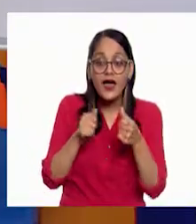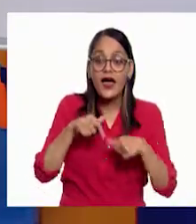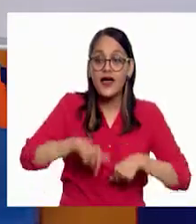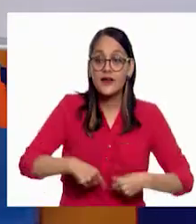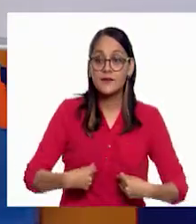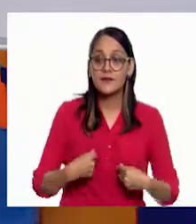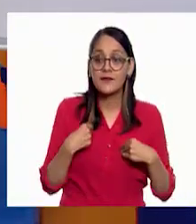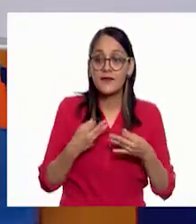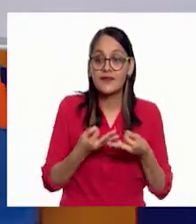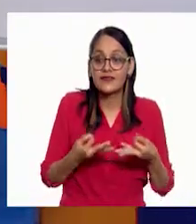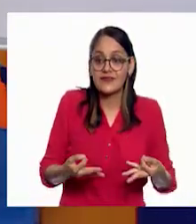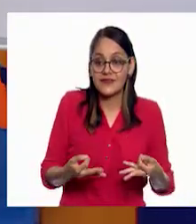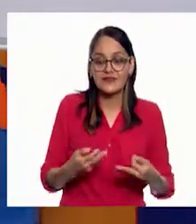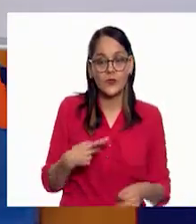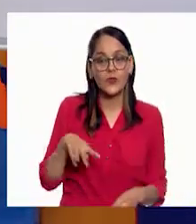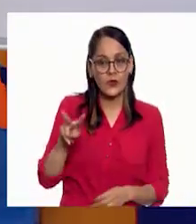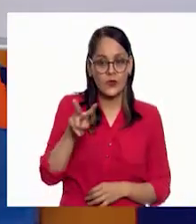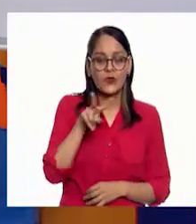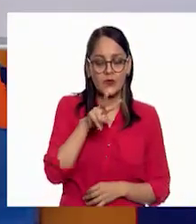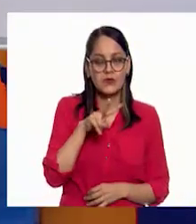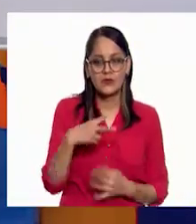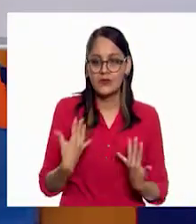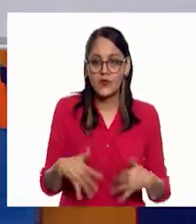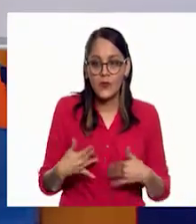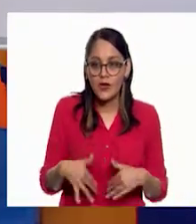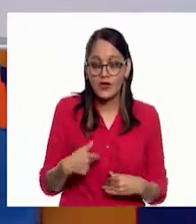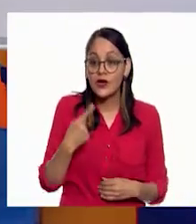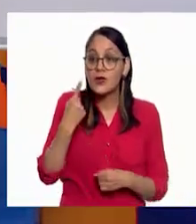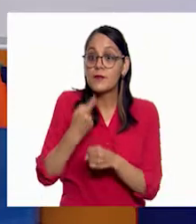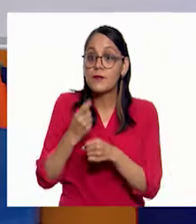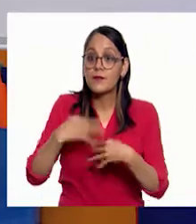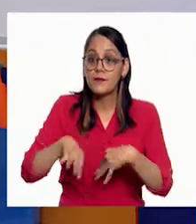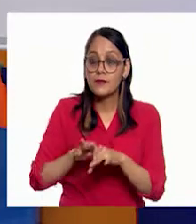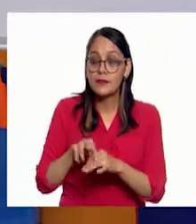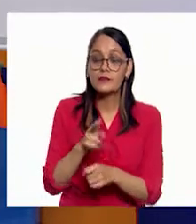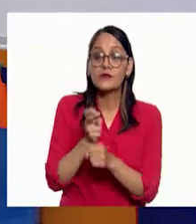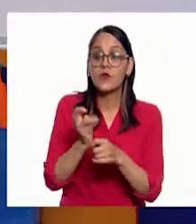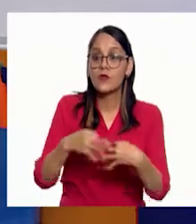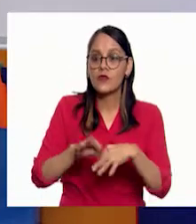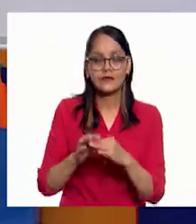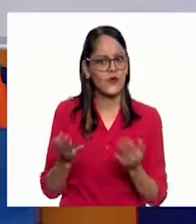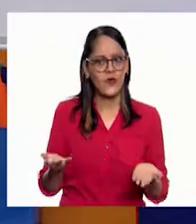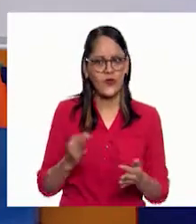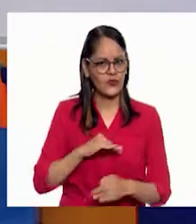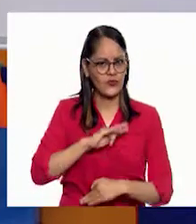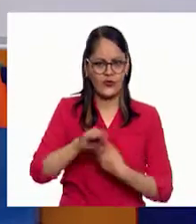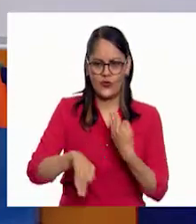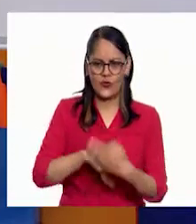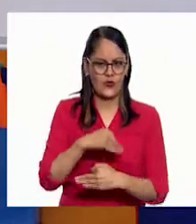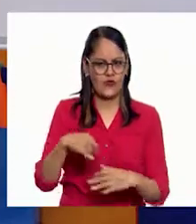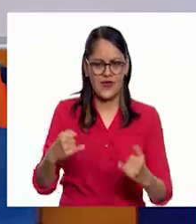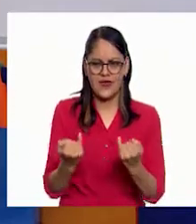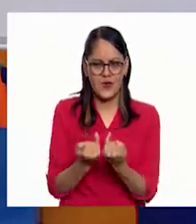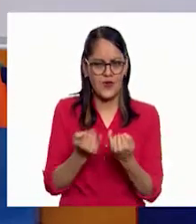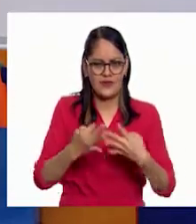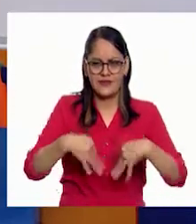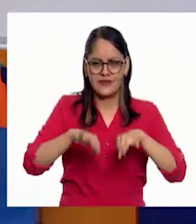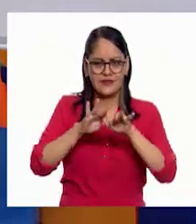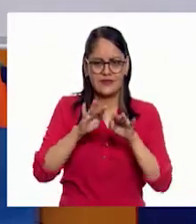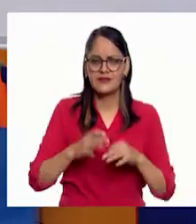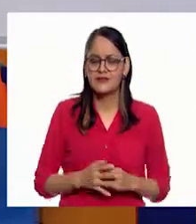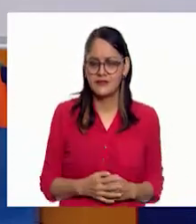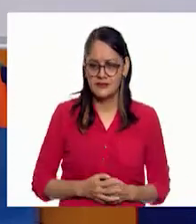Para los que vivimos en este planeta no hay un número uno y un número diez en esto. Todos estos datos son